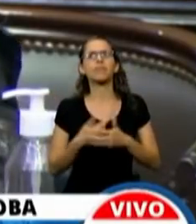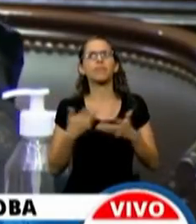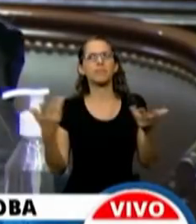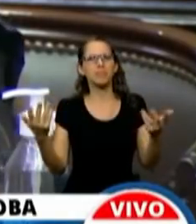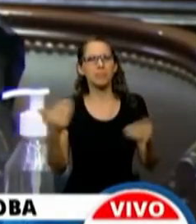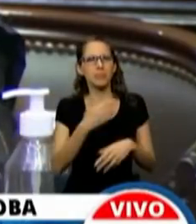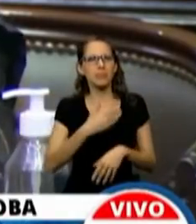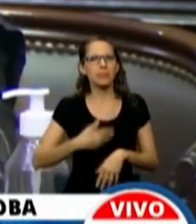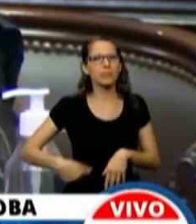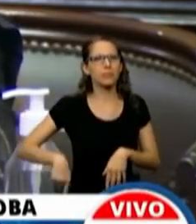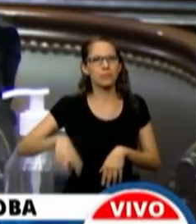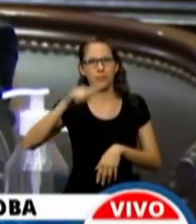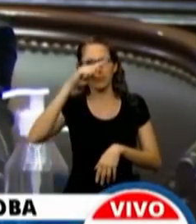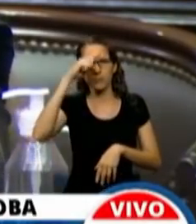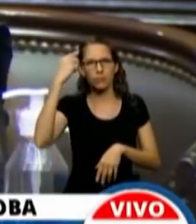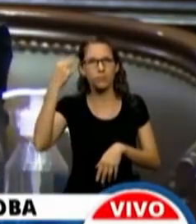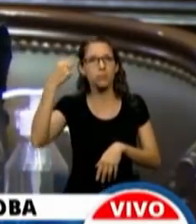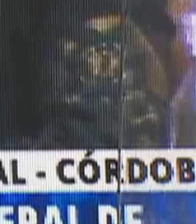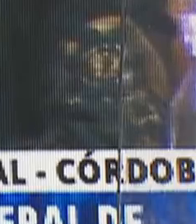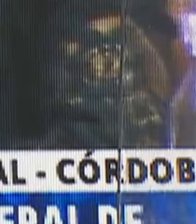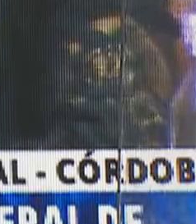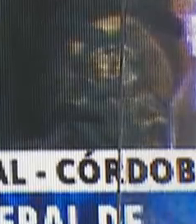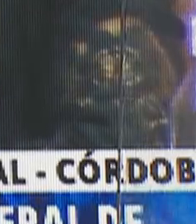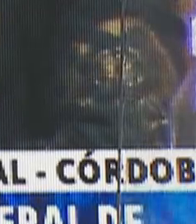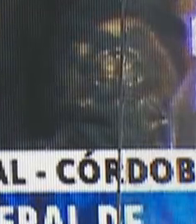la prioridad. Yo...